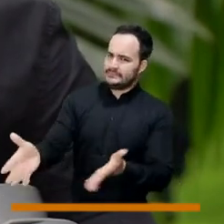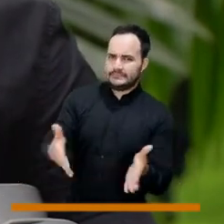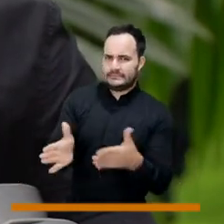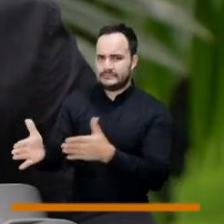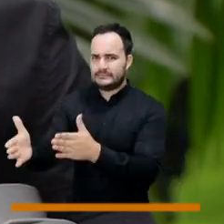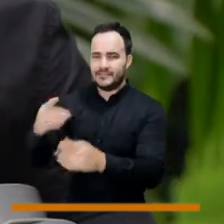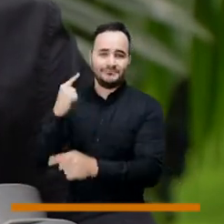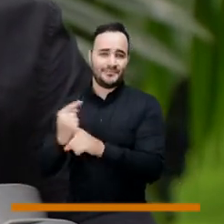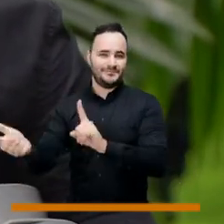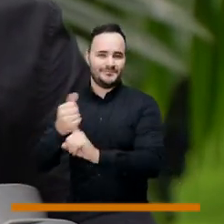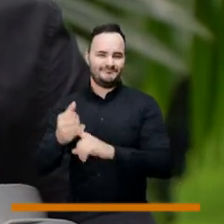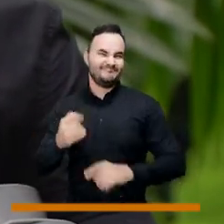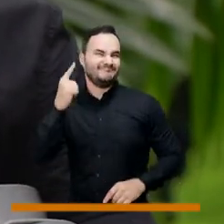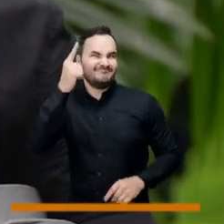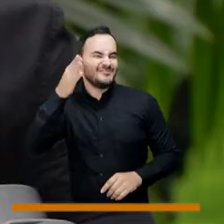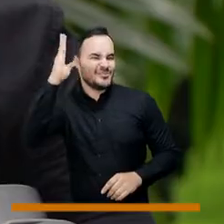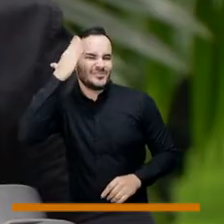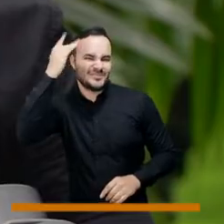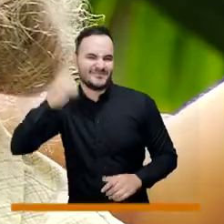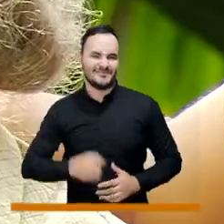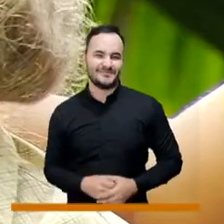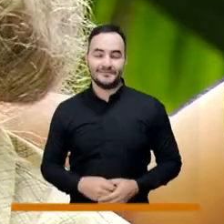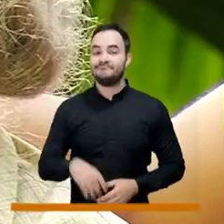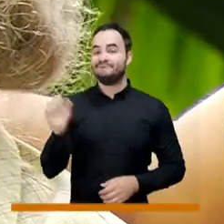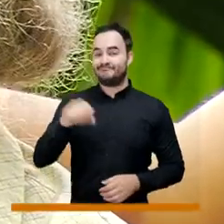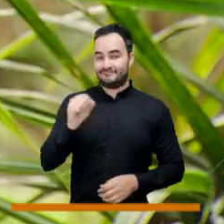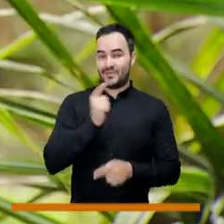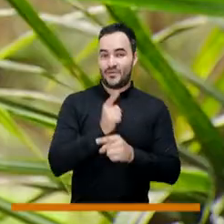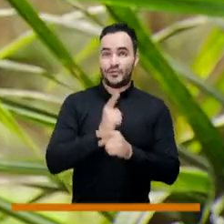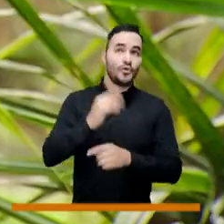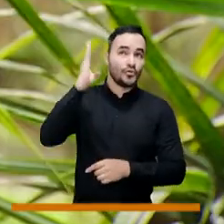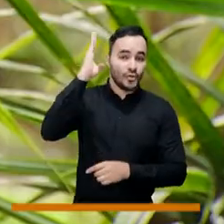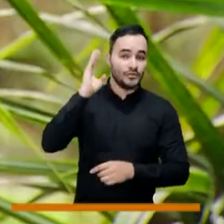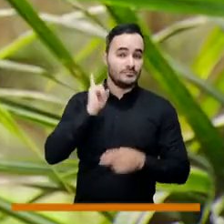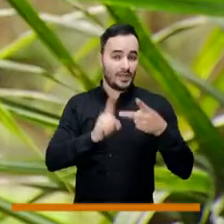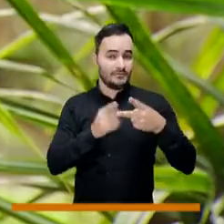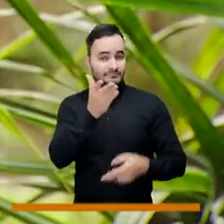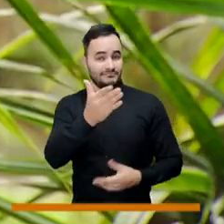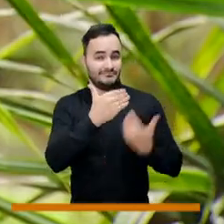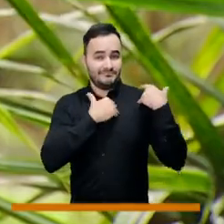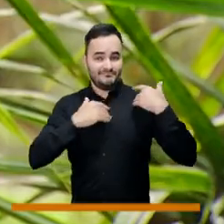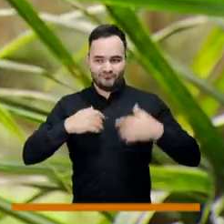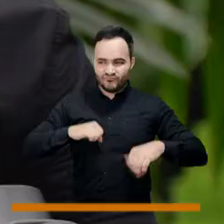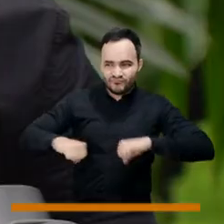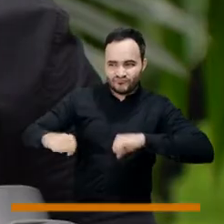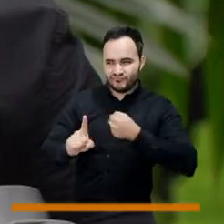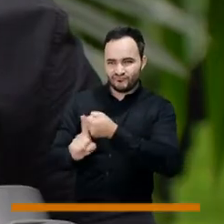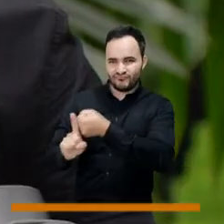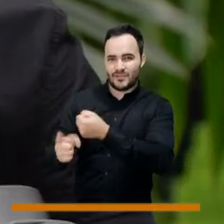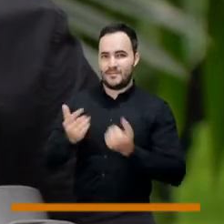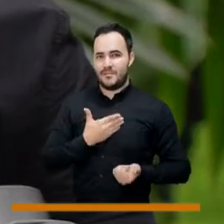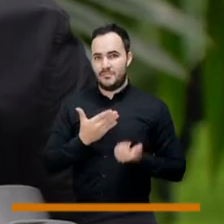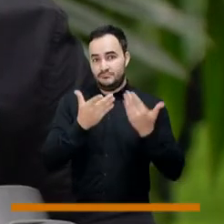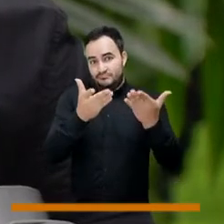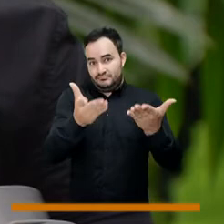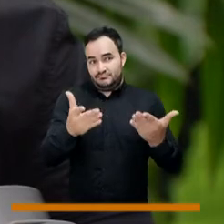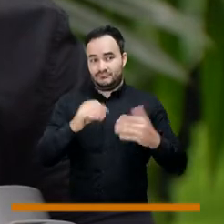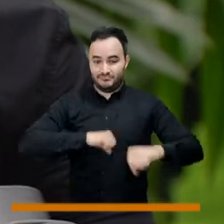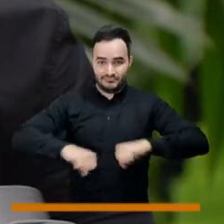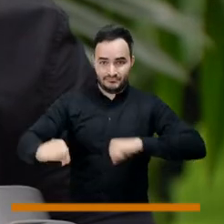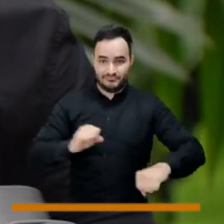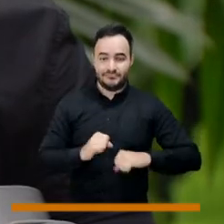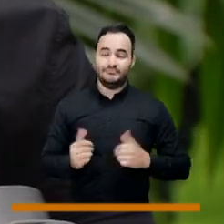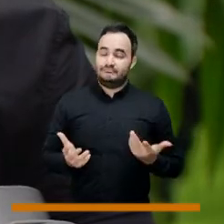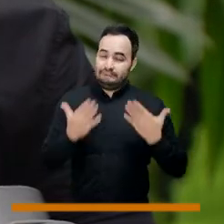y Dios se lo ayudó a cumplir. Esas son cosas de Dios también. Bertica, Dios y el trabajo que usted también ha hecho en